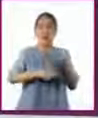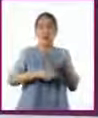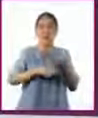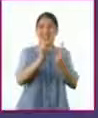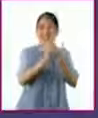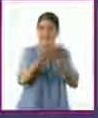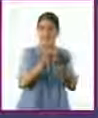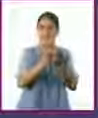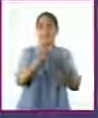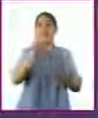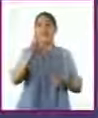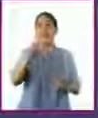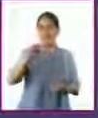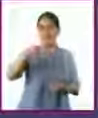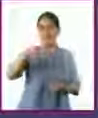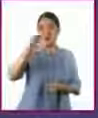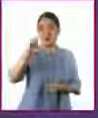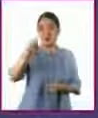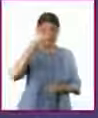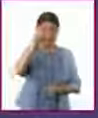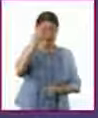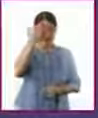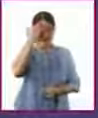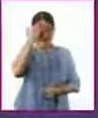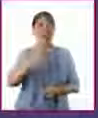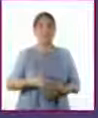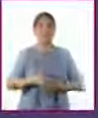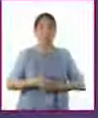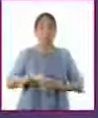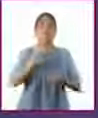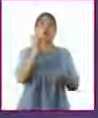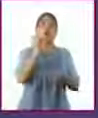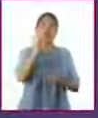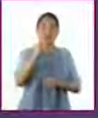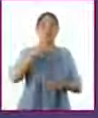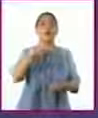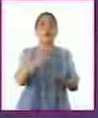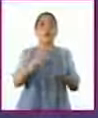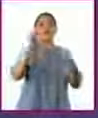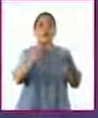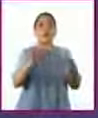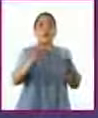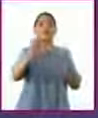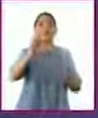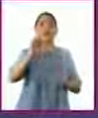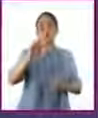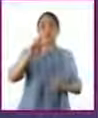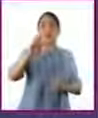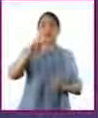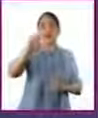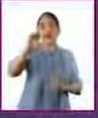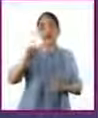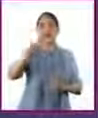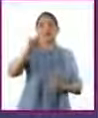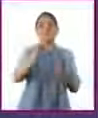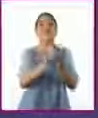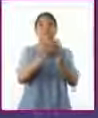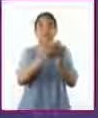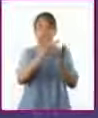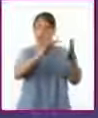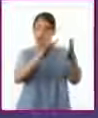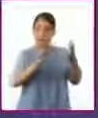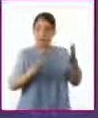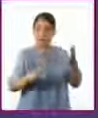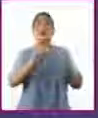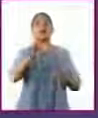conocen? Bien, entremos en materia. Una fuente literaria, como su nombre indica, es un texto que